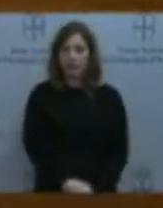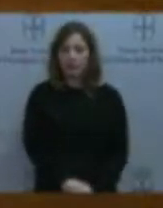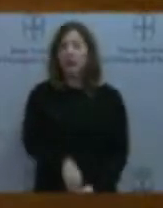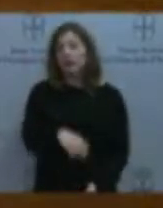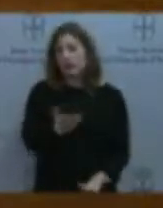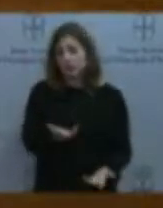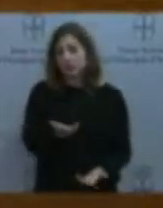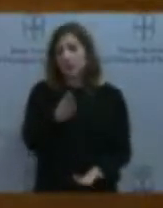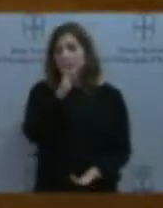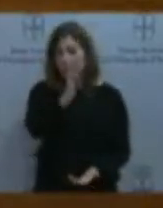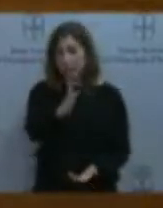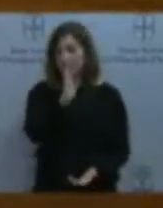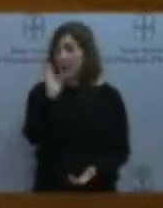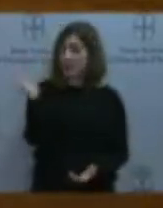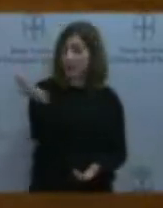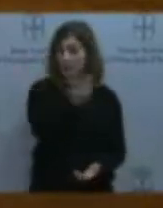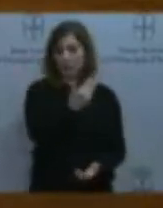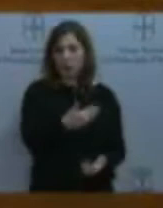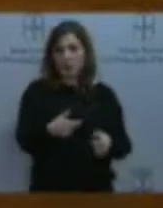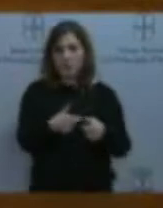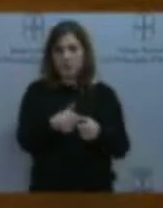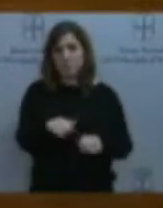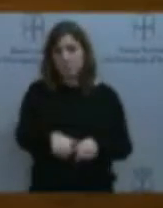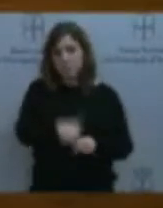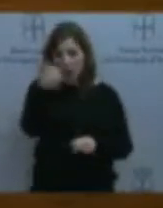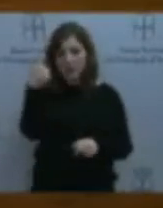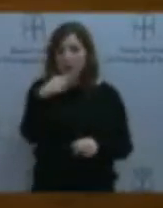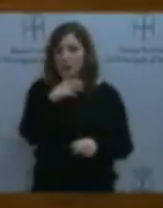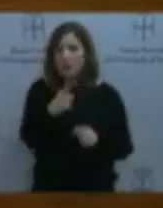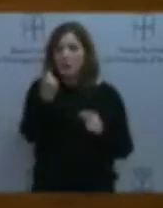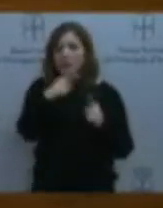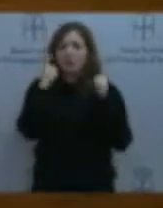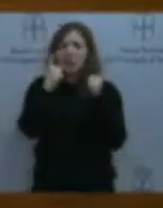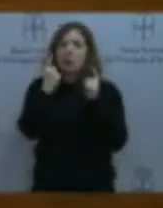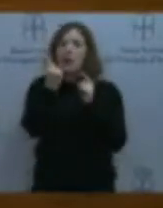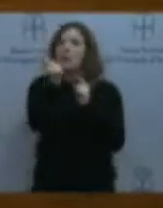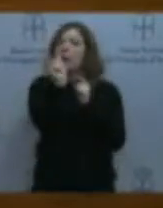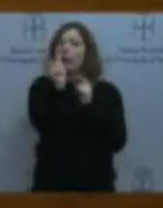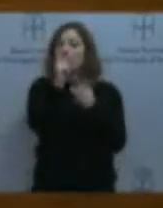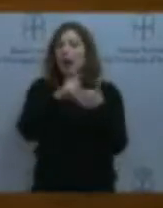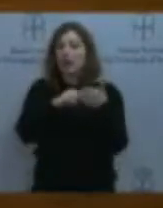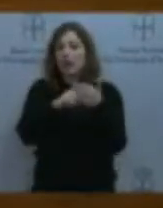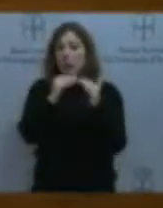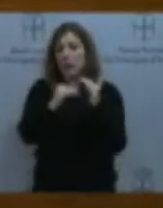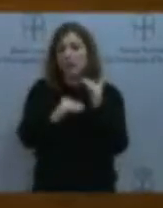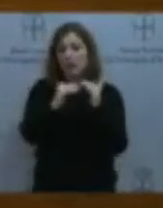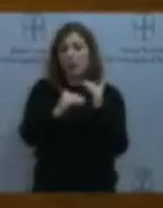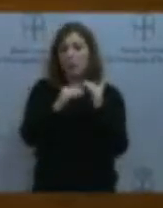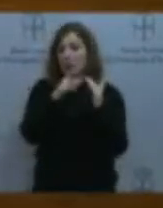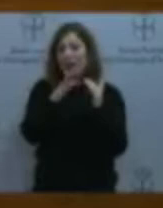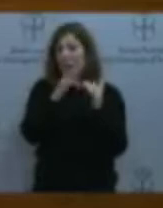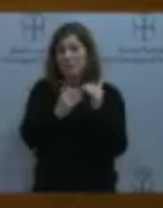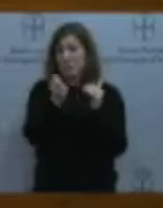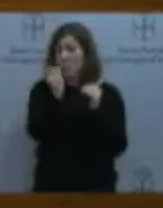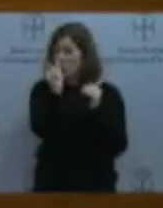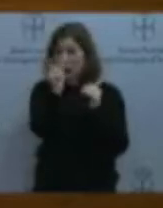directamente, indirectamente muchas más, porque conseguiremos bajar y limitar unos precios del alquiler que están completamente inflados y que en absoluto